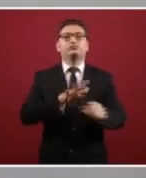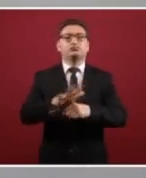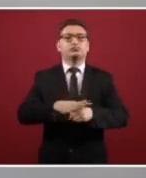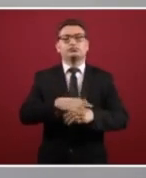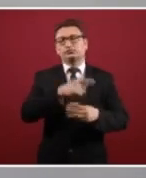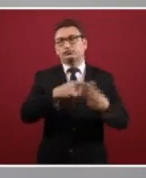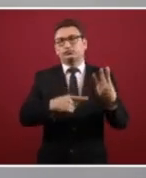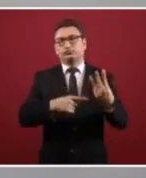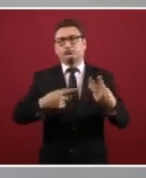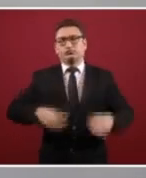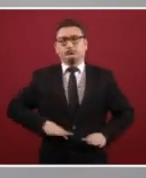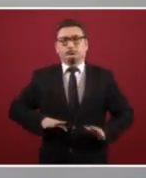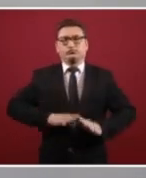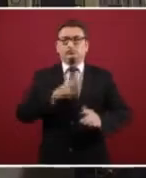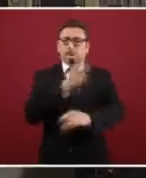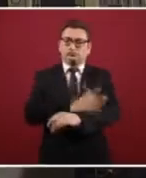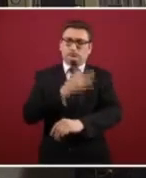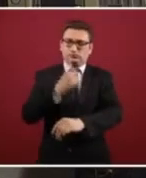la honestidad.